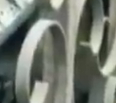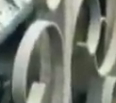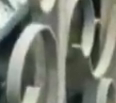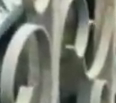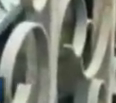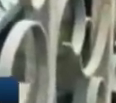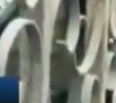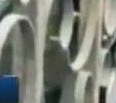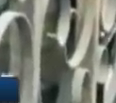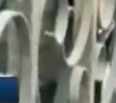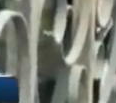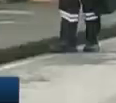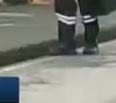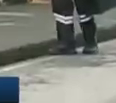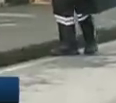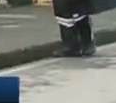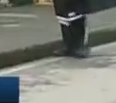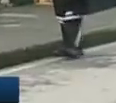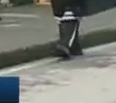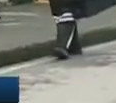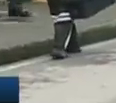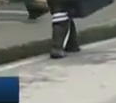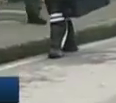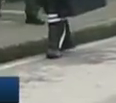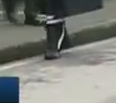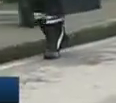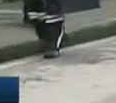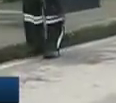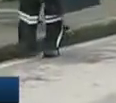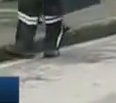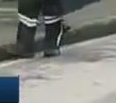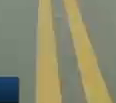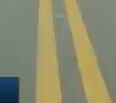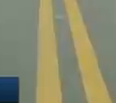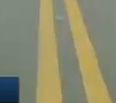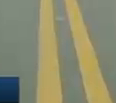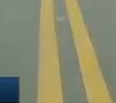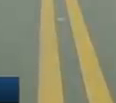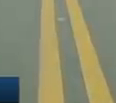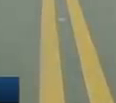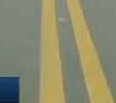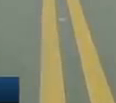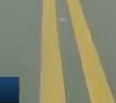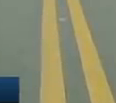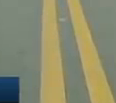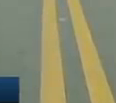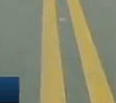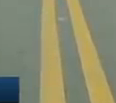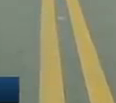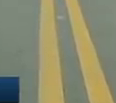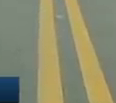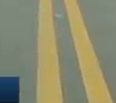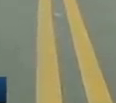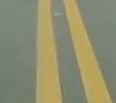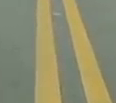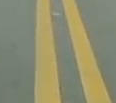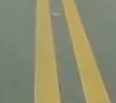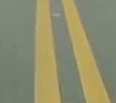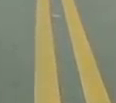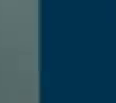Asesinan con dos disparos en la cabeza a un hombre en Milagro, provincia del Guayas. La policía detuvo a un sospechoso de este